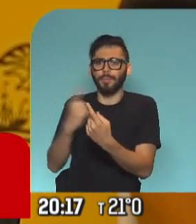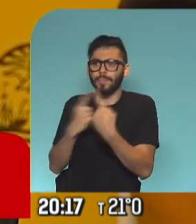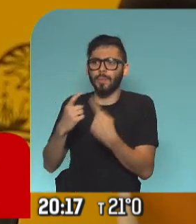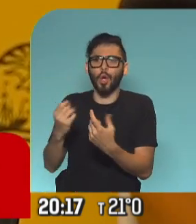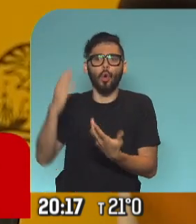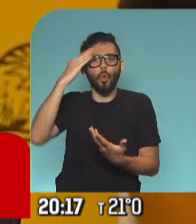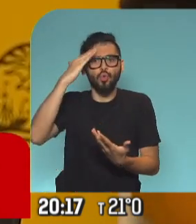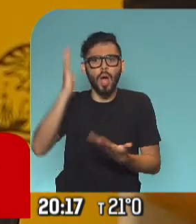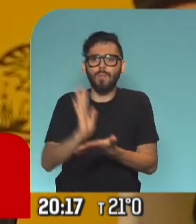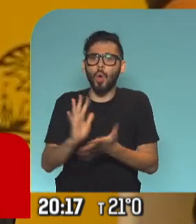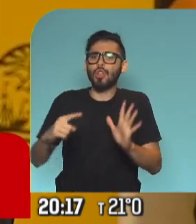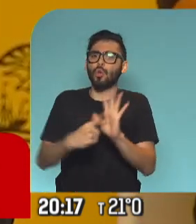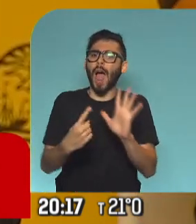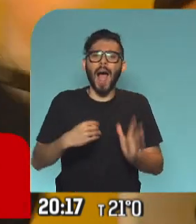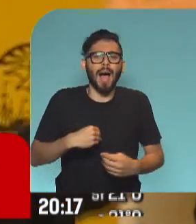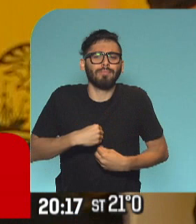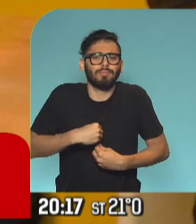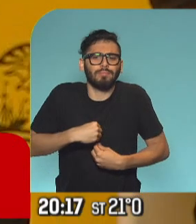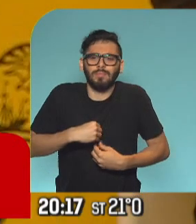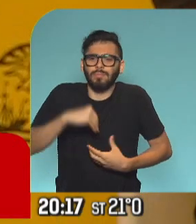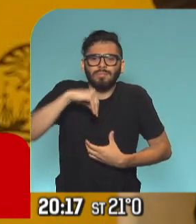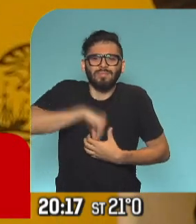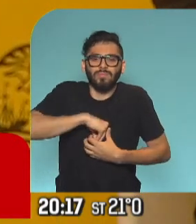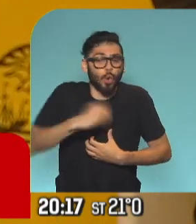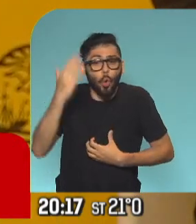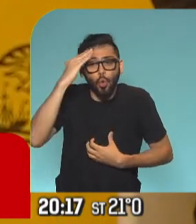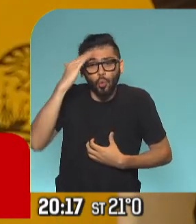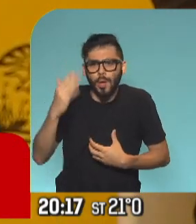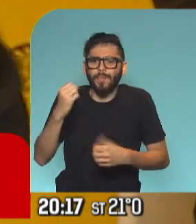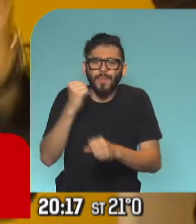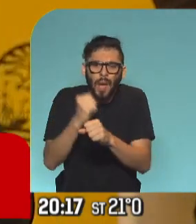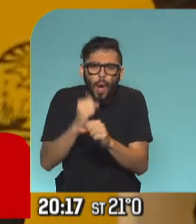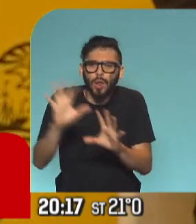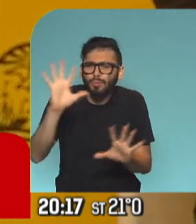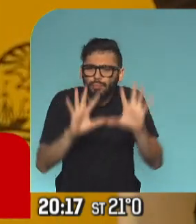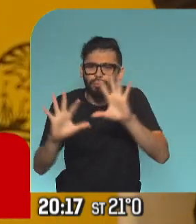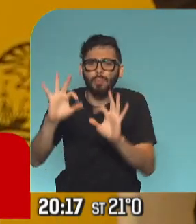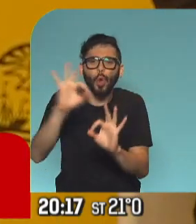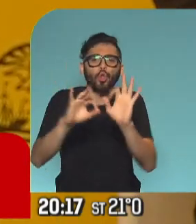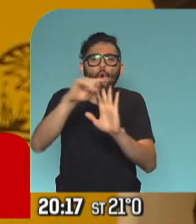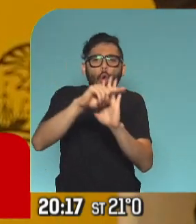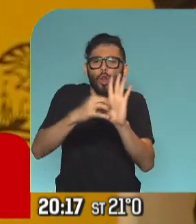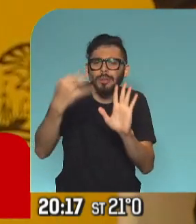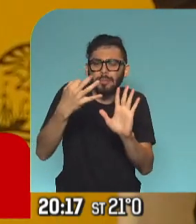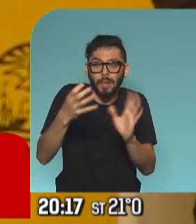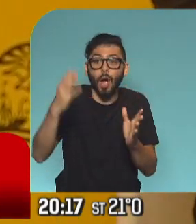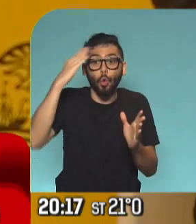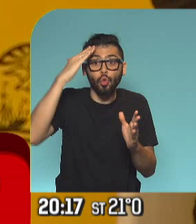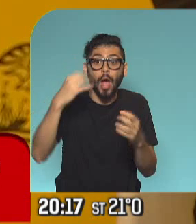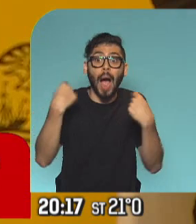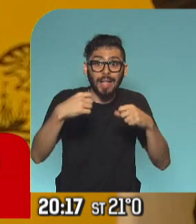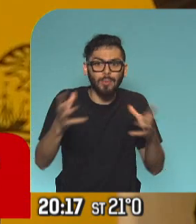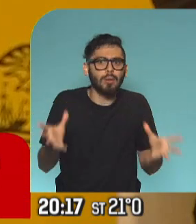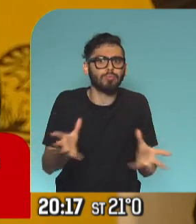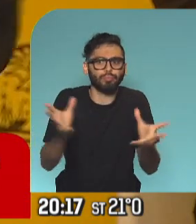ciudad, es nuestra identidad, trabajando en protocolos específicos para ir retomando cada una de las actividades culturales. En realidad ya avanzamos